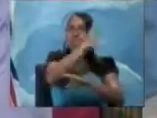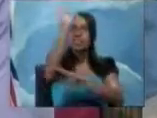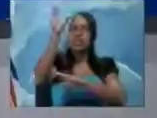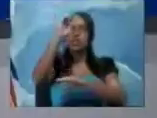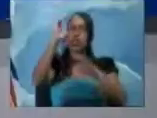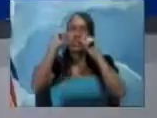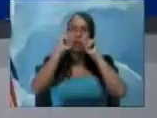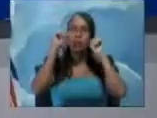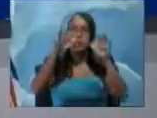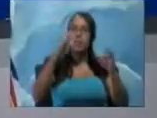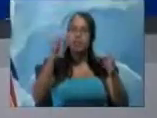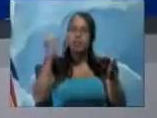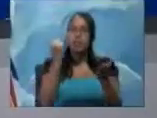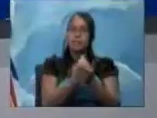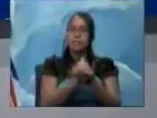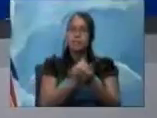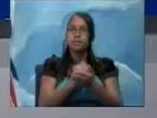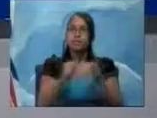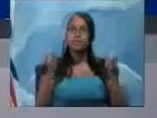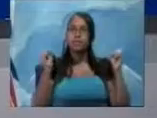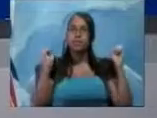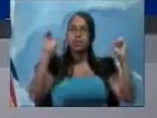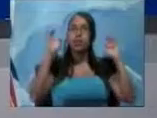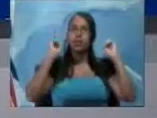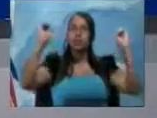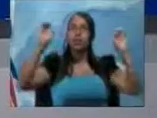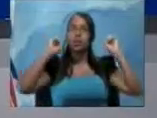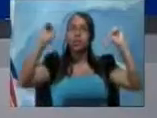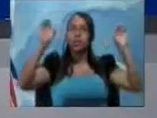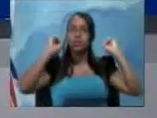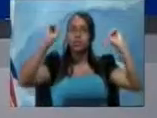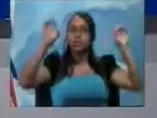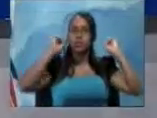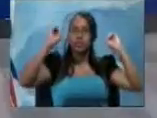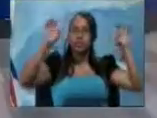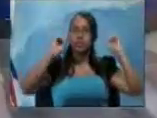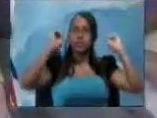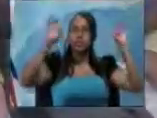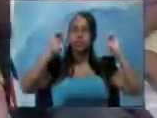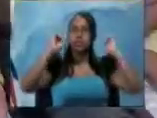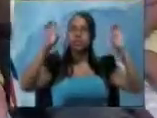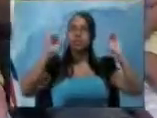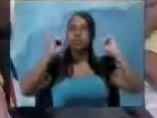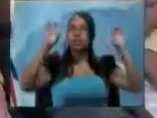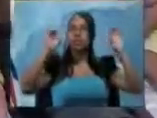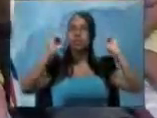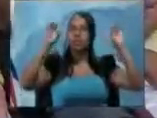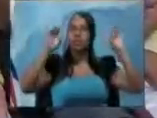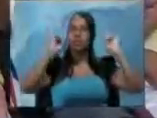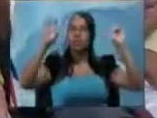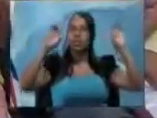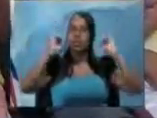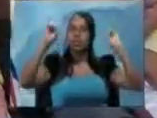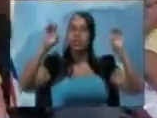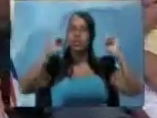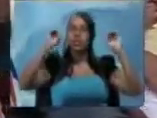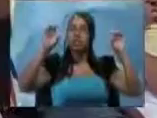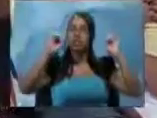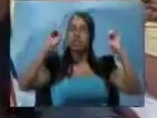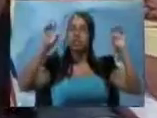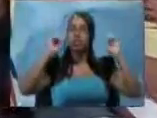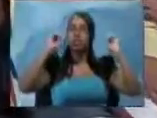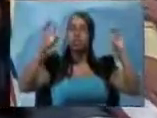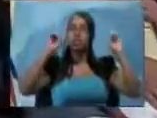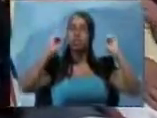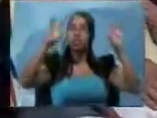le guarde Gloria a Dios gloria a Dios Gloria a Dios Gloria a Dios Gloria a Dios Gloria a Dios